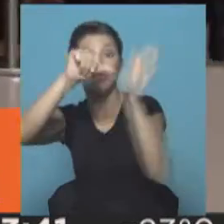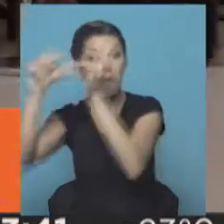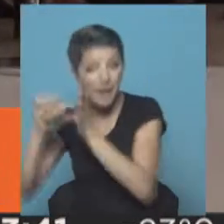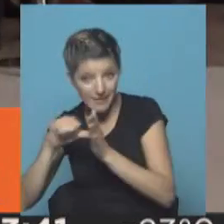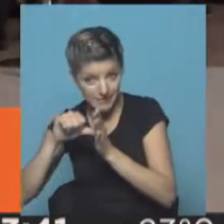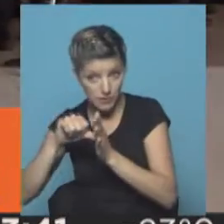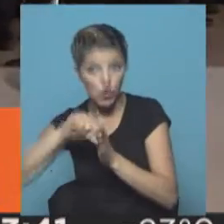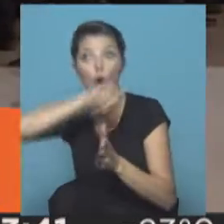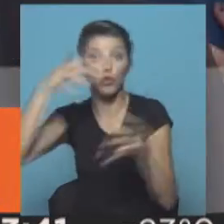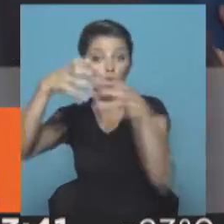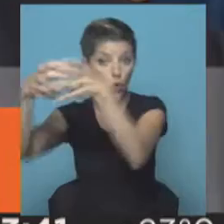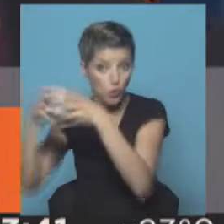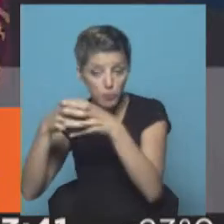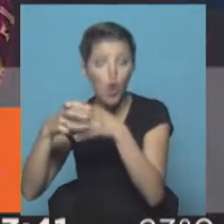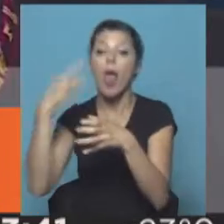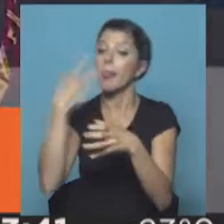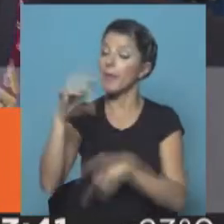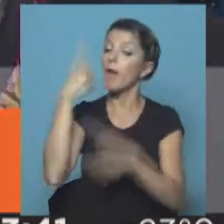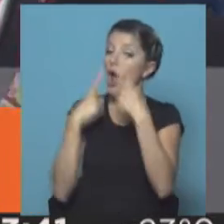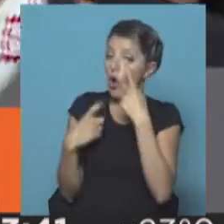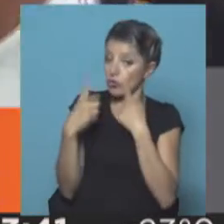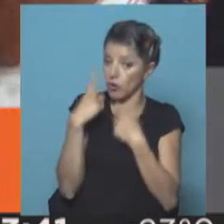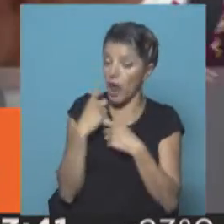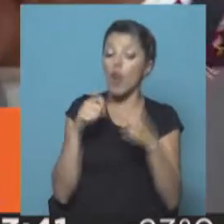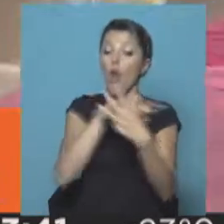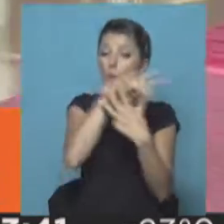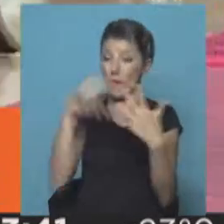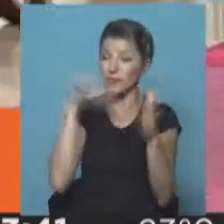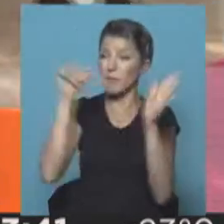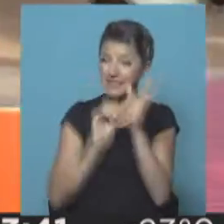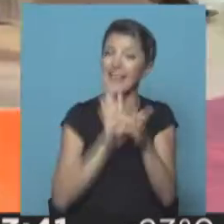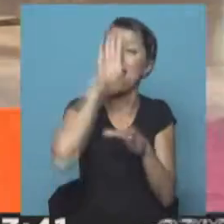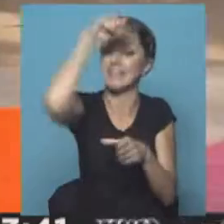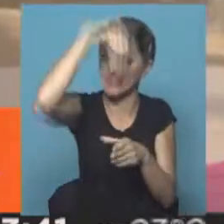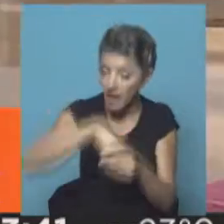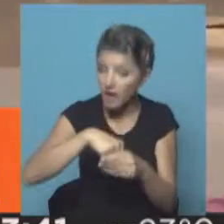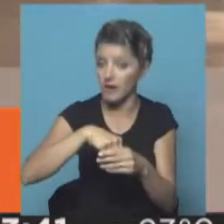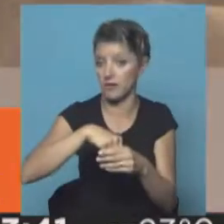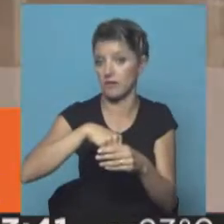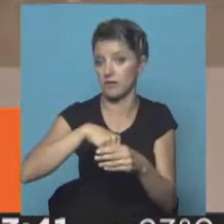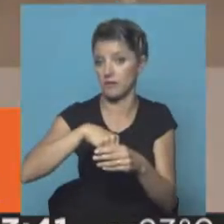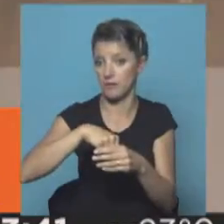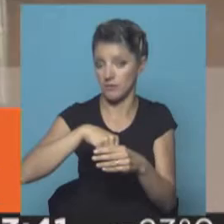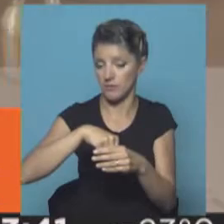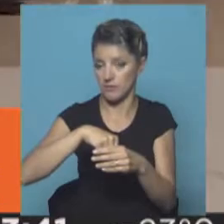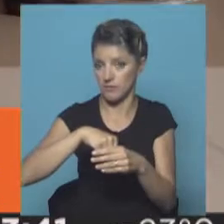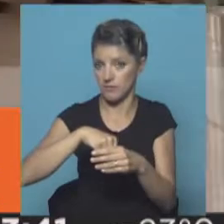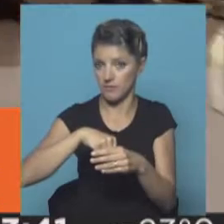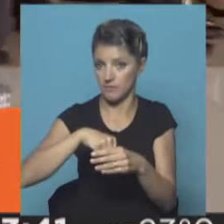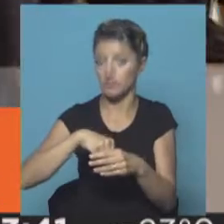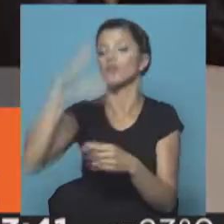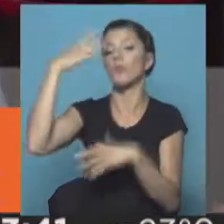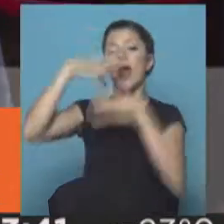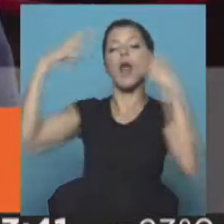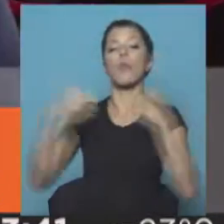distintos bloques serán coordinadas por los 4 estados parte del, hace referencia al Tratado de Asunción, es decir, los